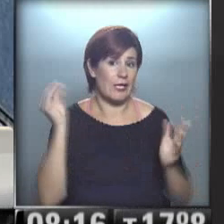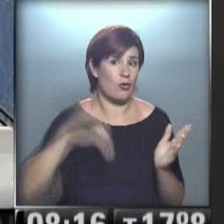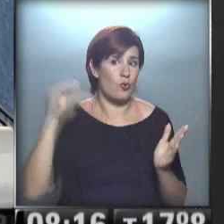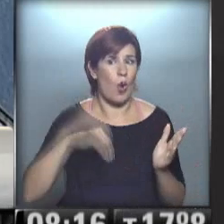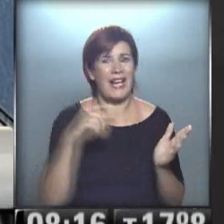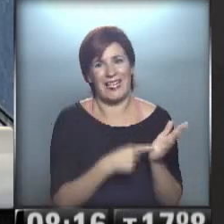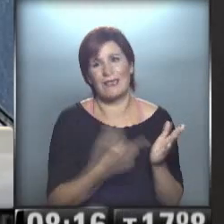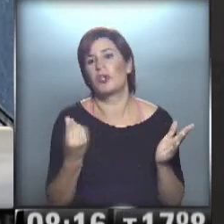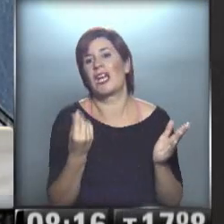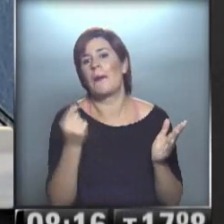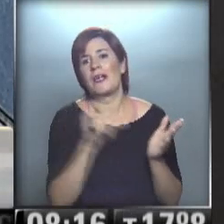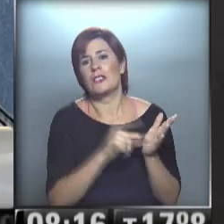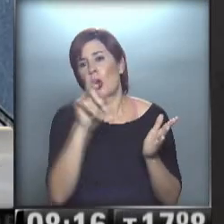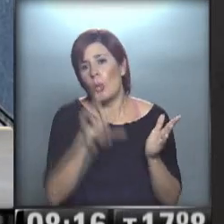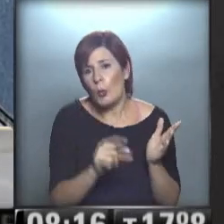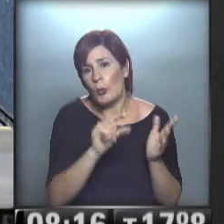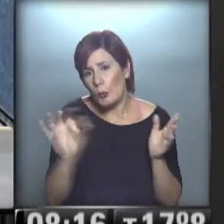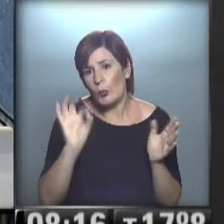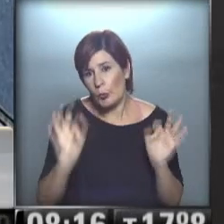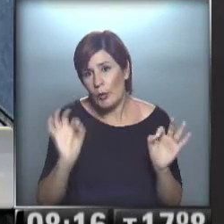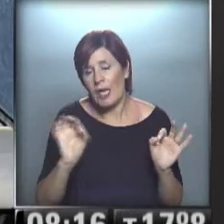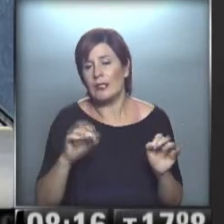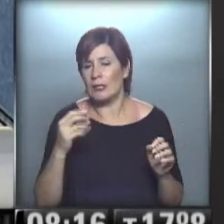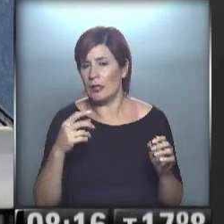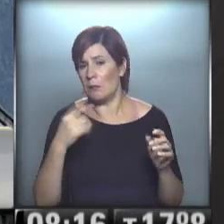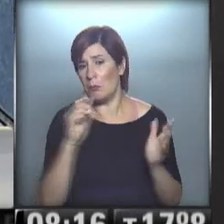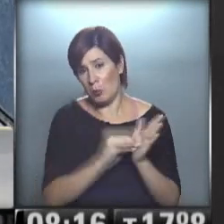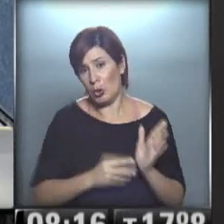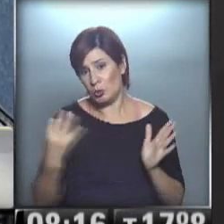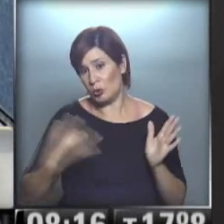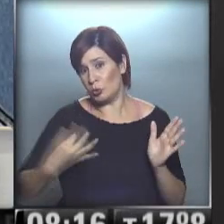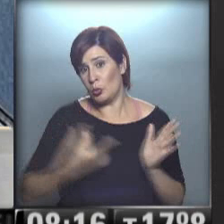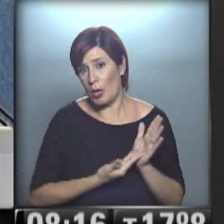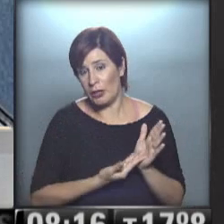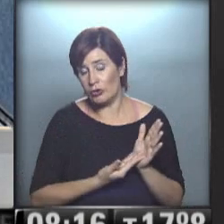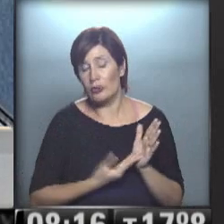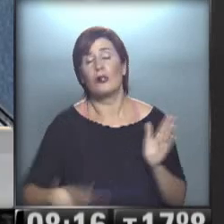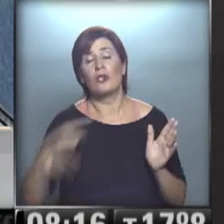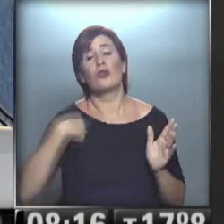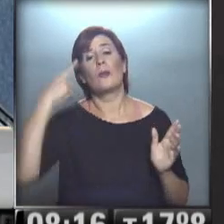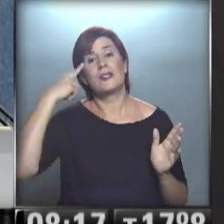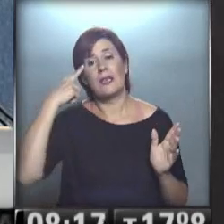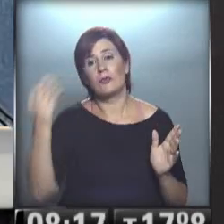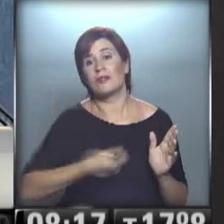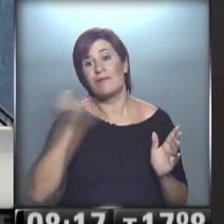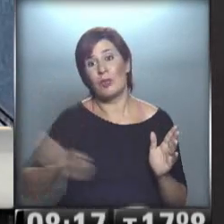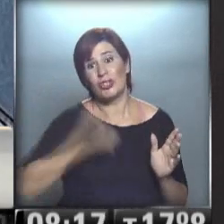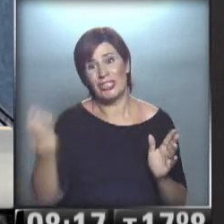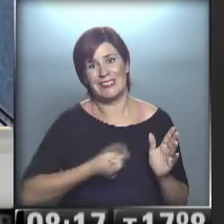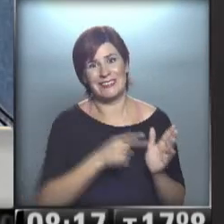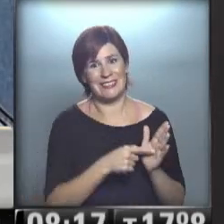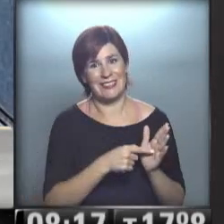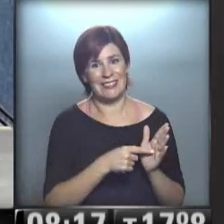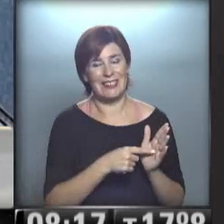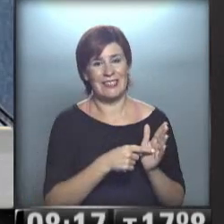por las características de los mismos, la calidad y el precio. En consecuencia, nosotros También creemos que es absolutamente imprescindible que